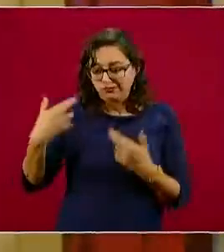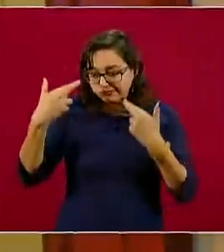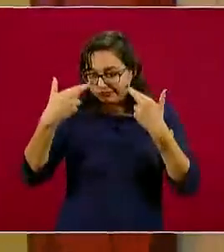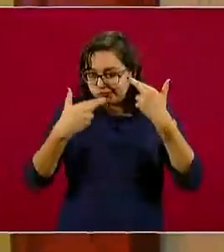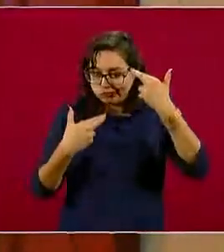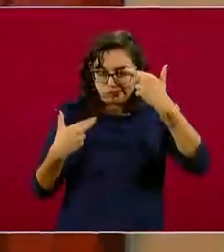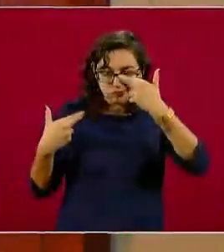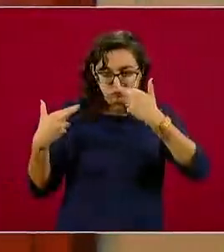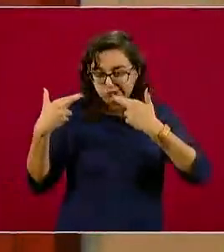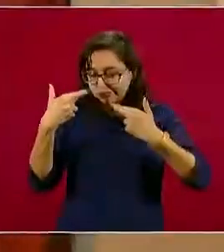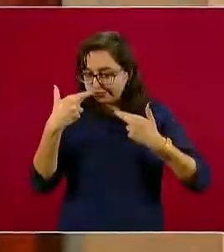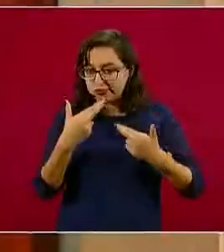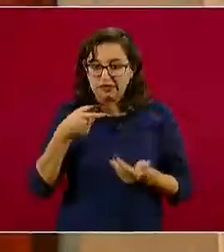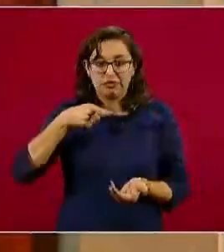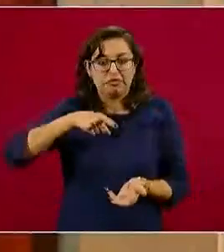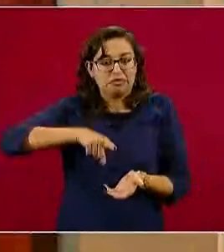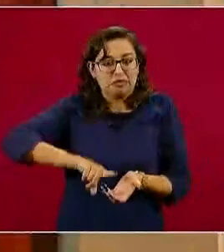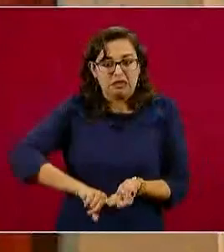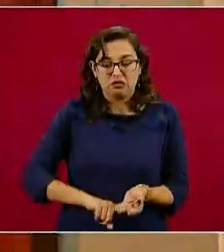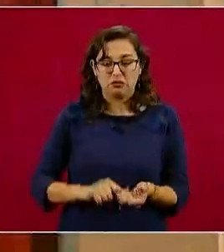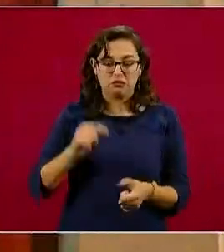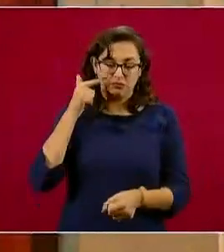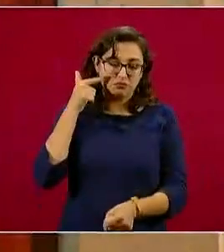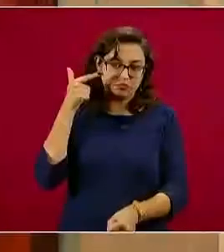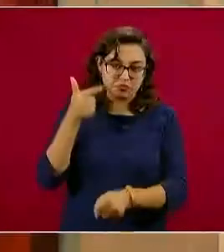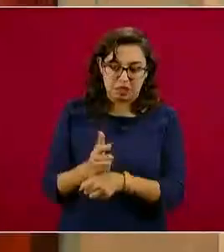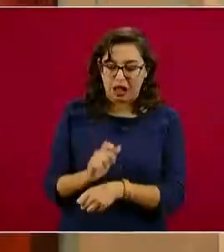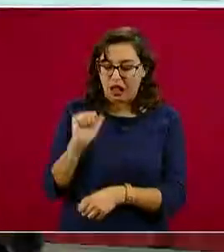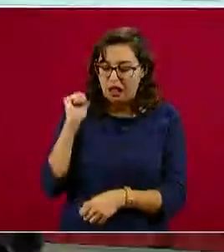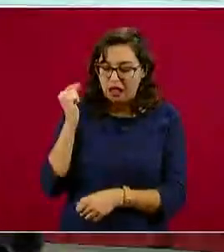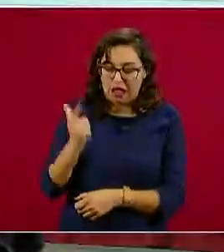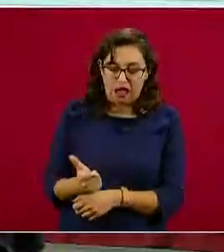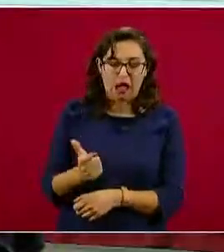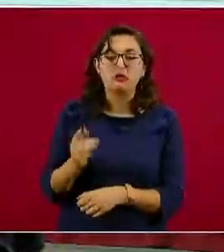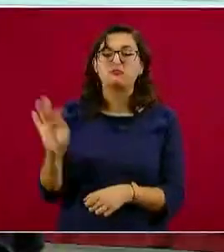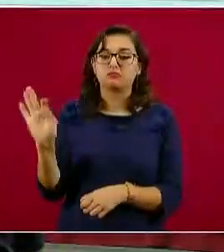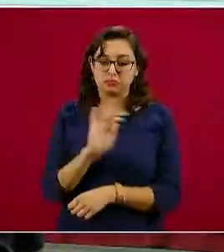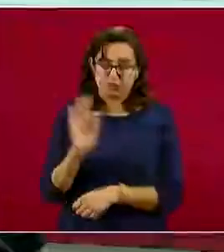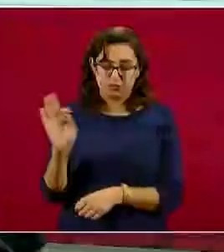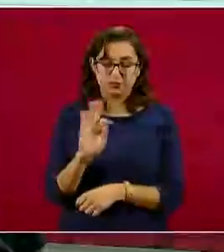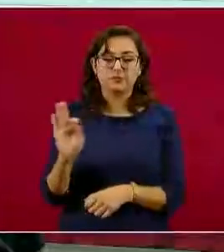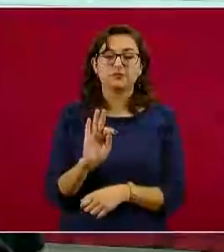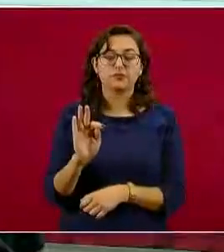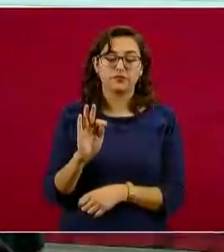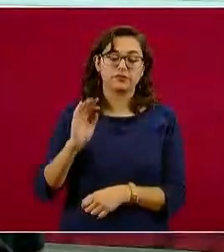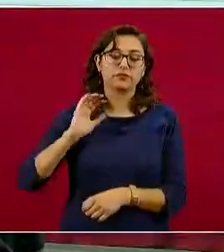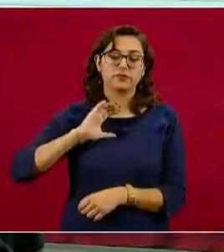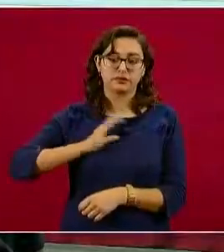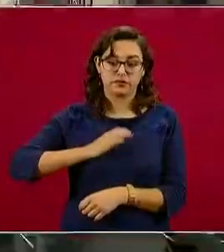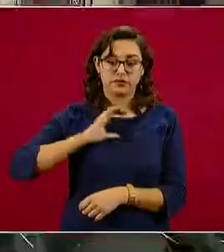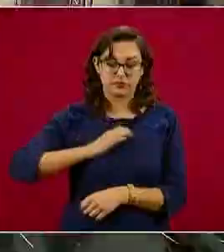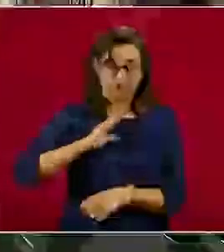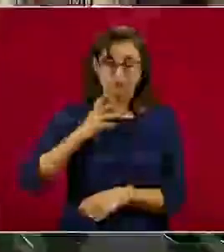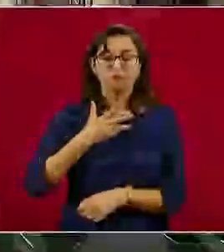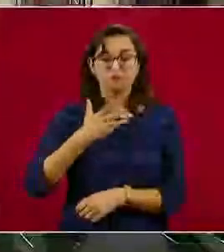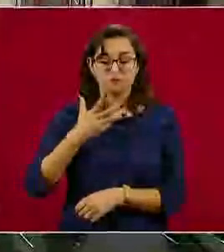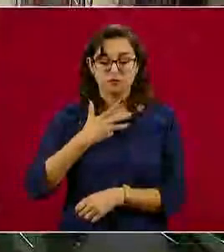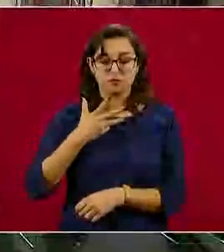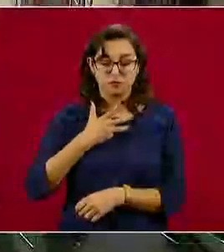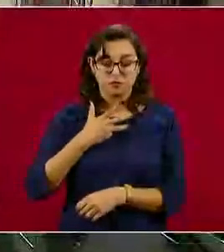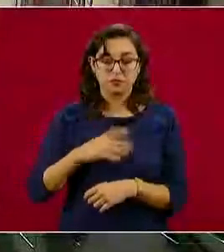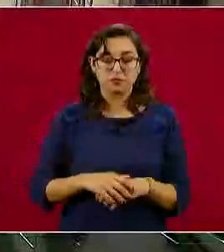que permite detectar también tempranamente algunos datos de posibilidad de que tenga una tumoración. Y